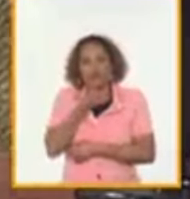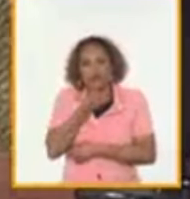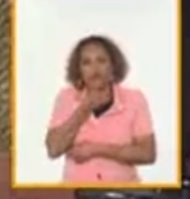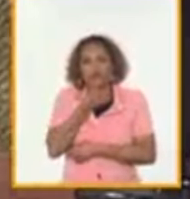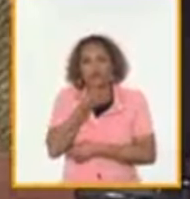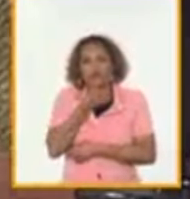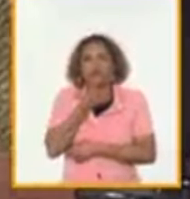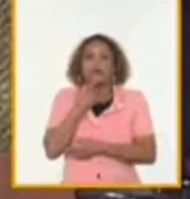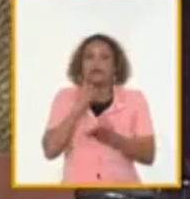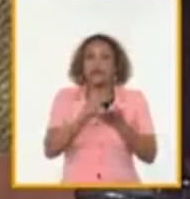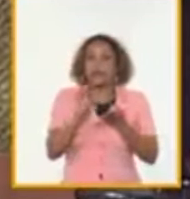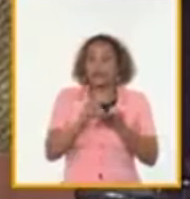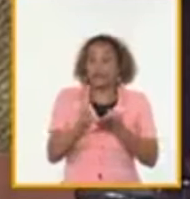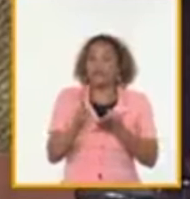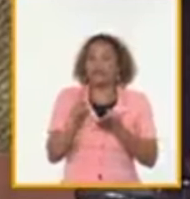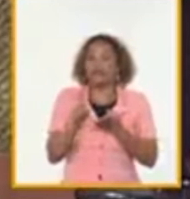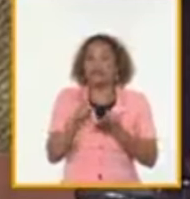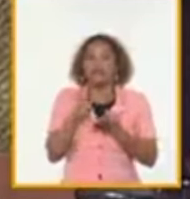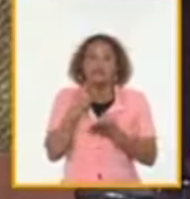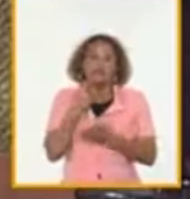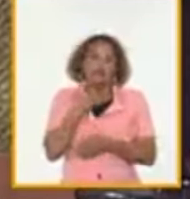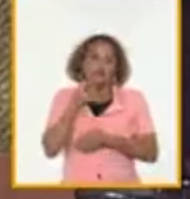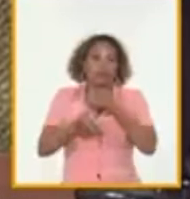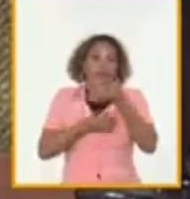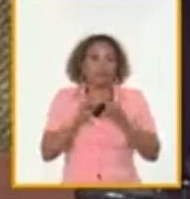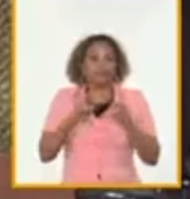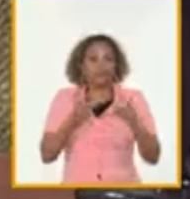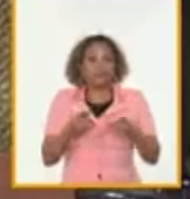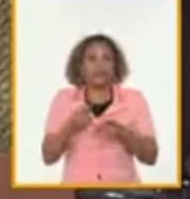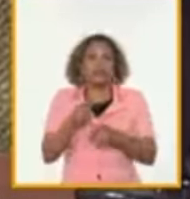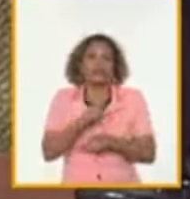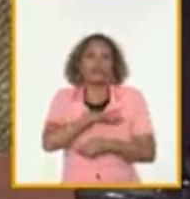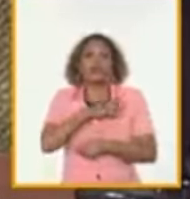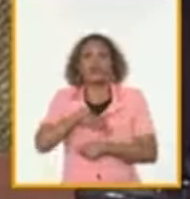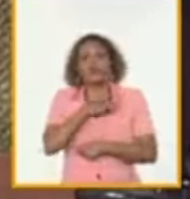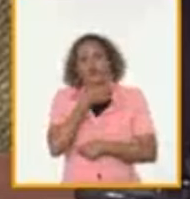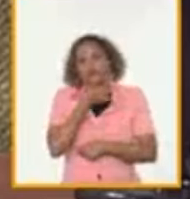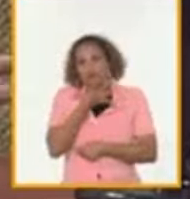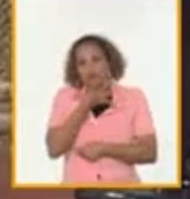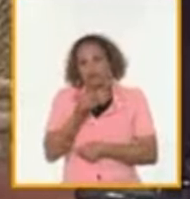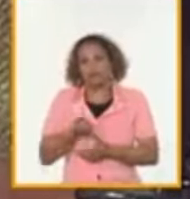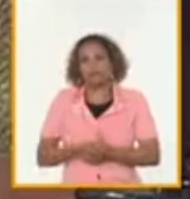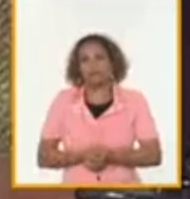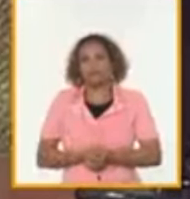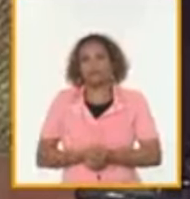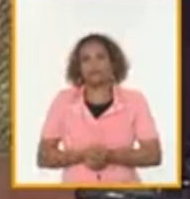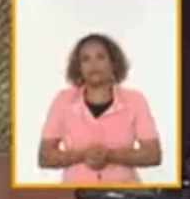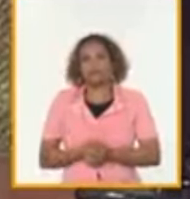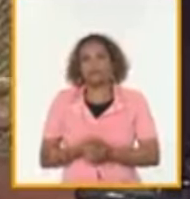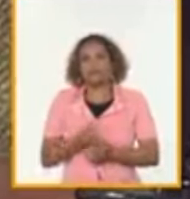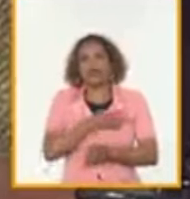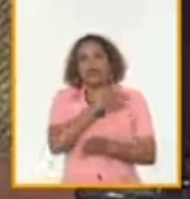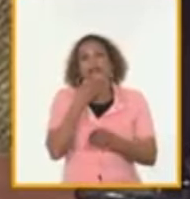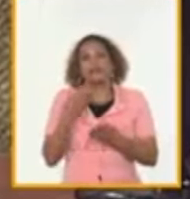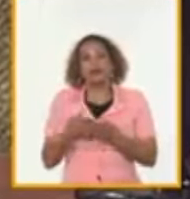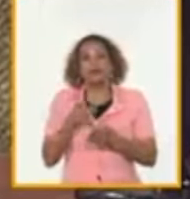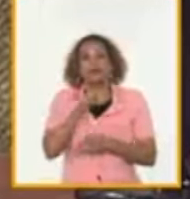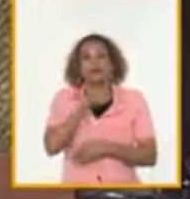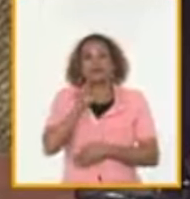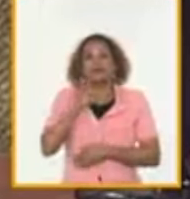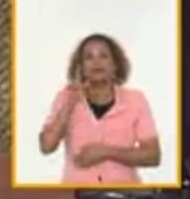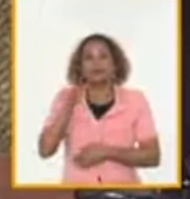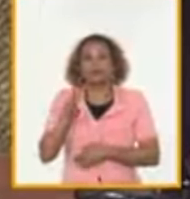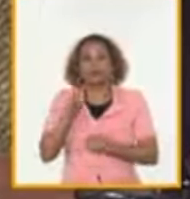decíamos que somos la provincia más envejecida de del país en esto en estos moment hasta la fecha también tenemos 181